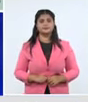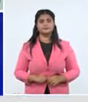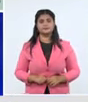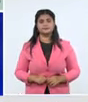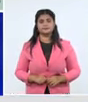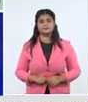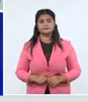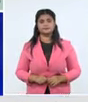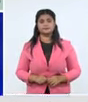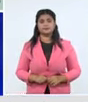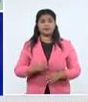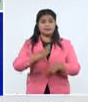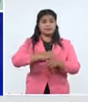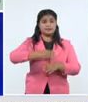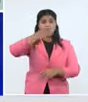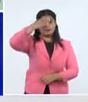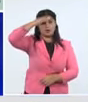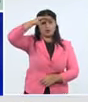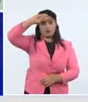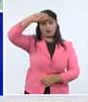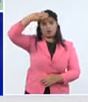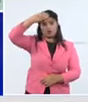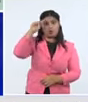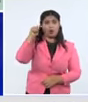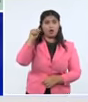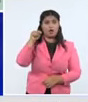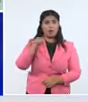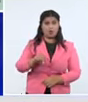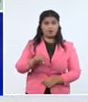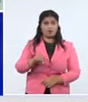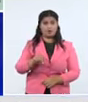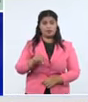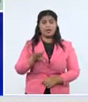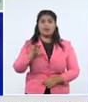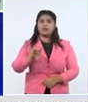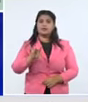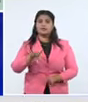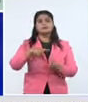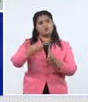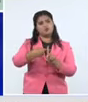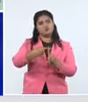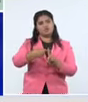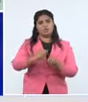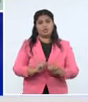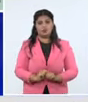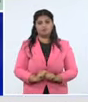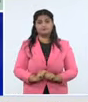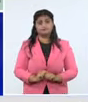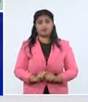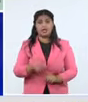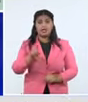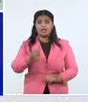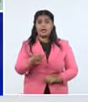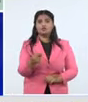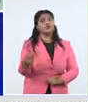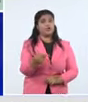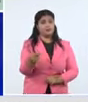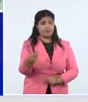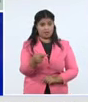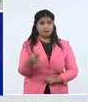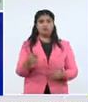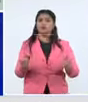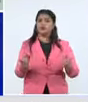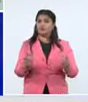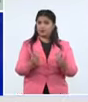Santiago de Cuba con solo 15 casos autóctonos en esta jornada, 14 casos menos en relación con la jornada